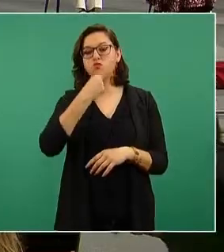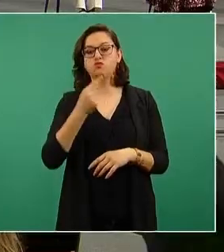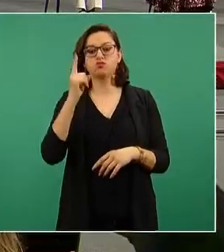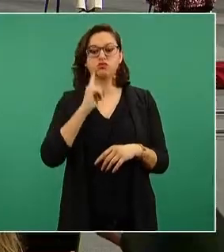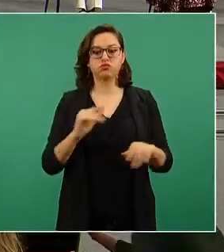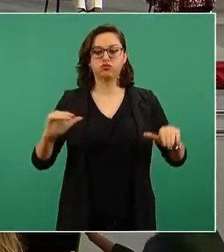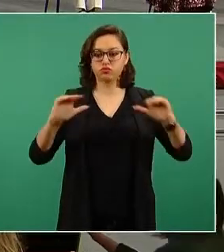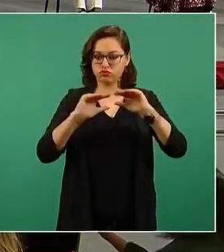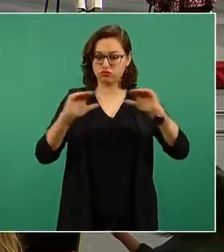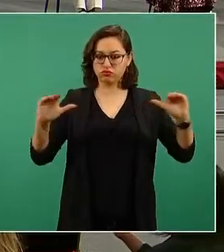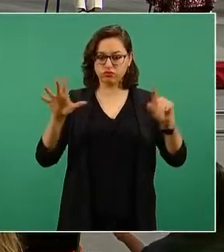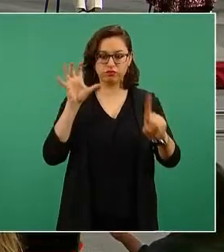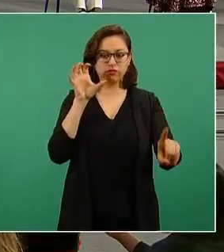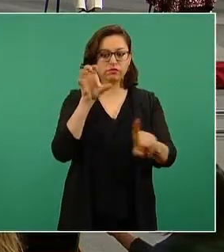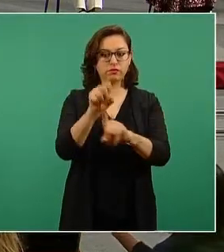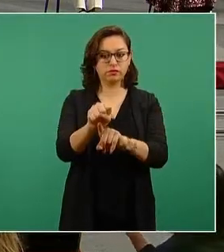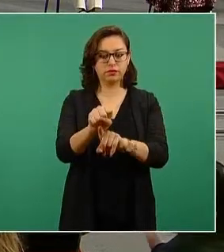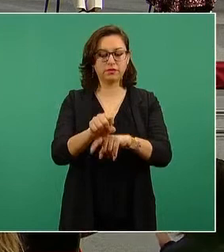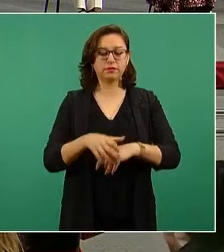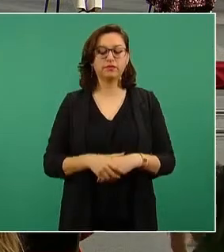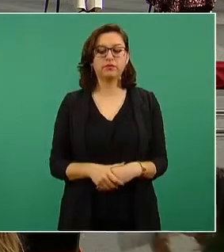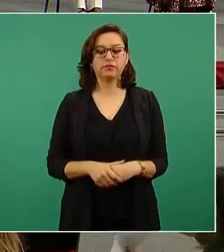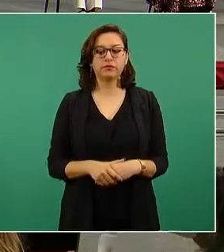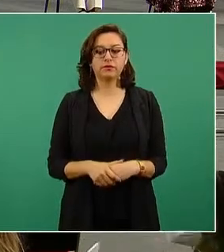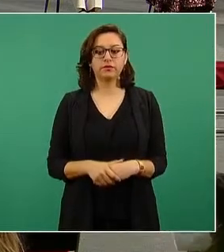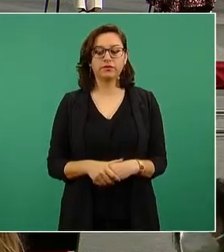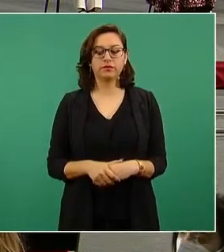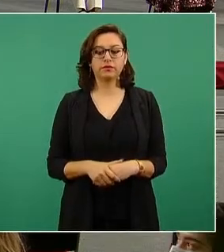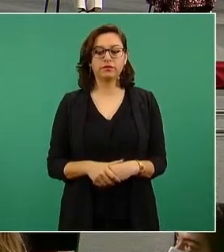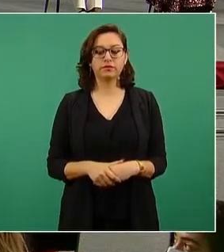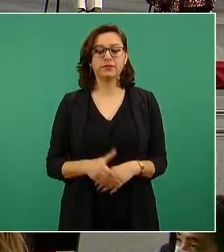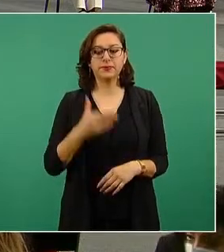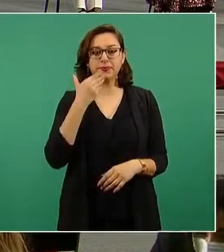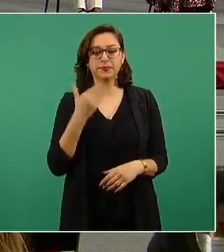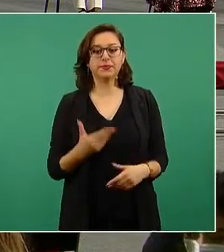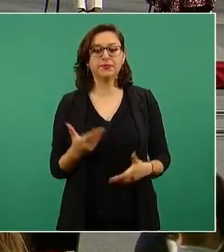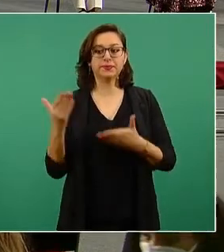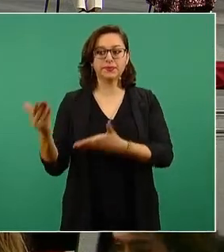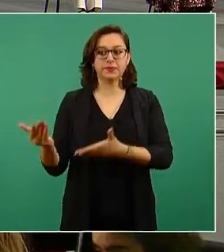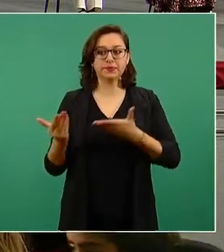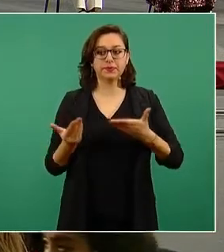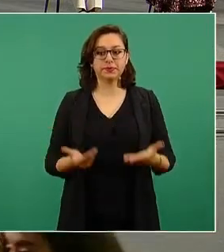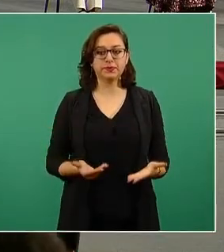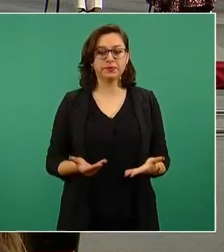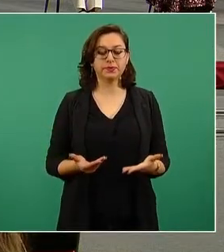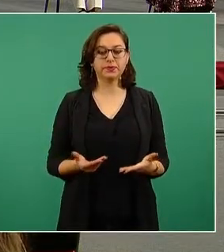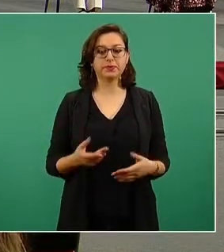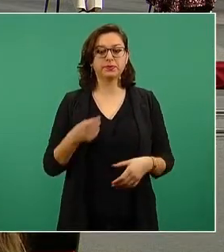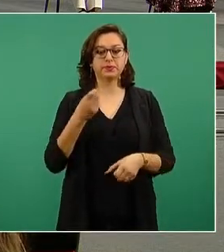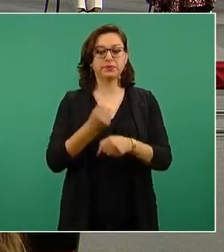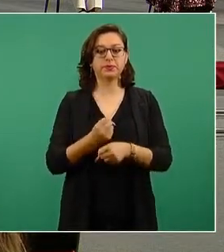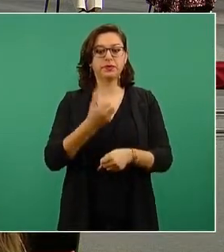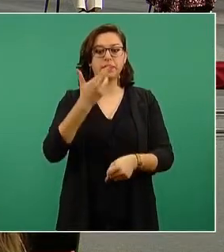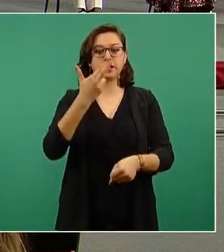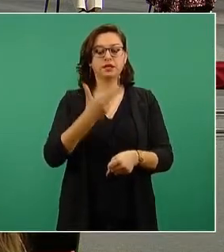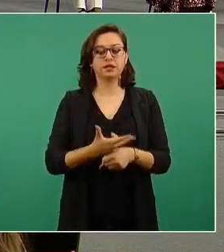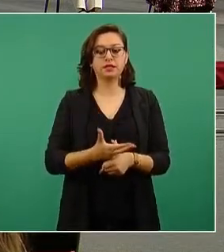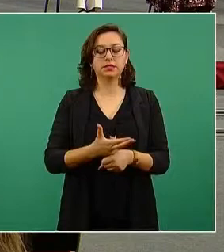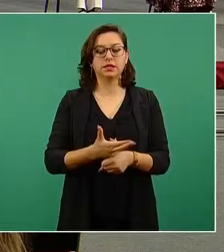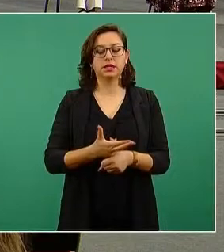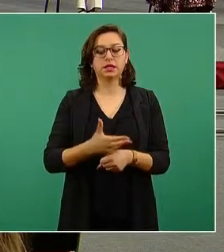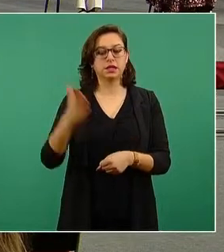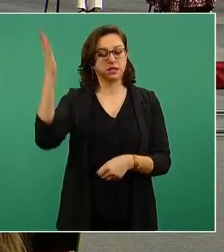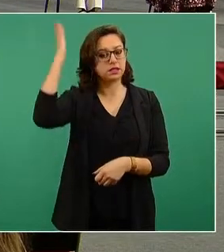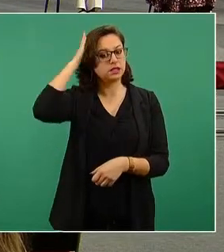género. Vamos a escuchar en primer lugar, y le doy la más cordial bienvenida, al secretario general de la Organización de